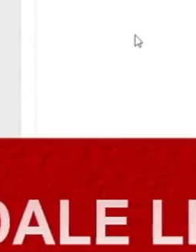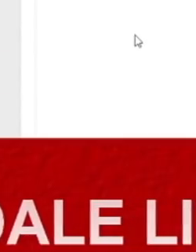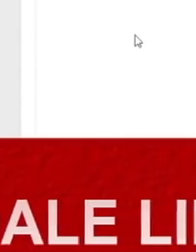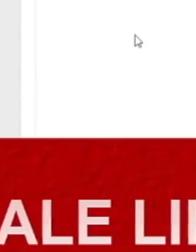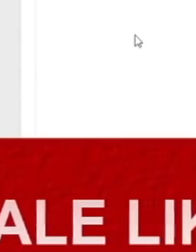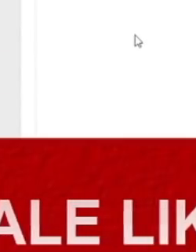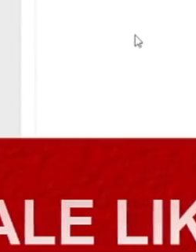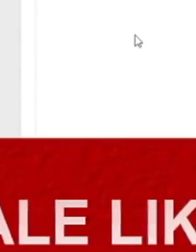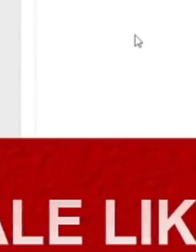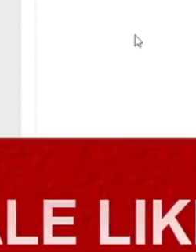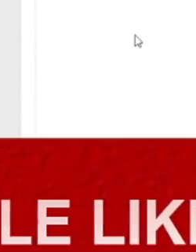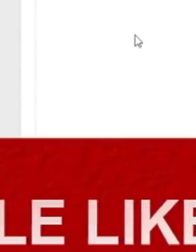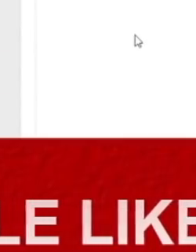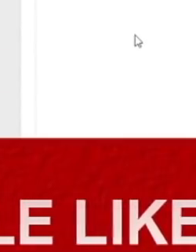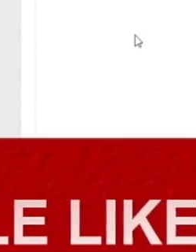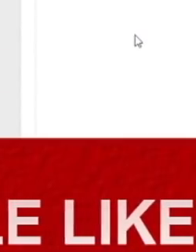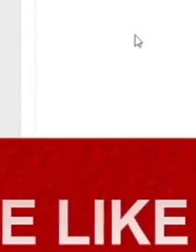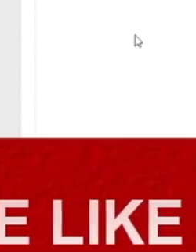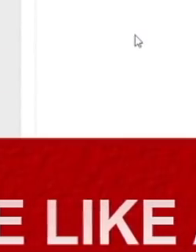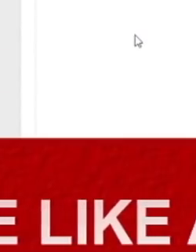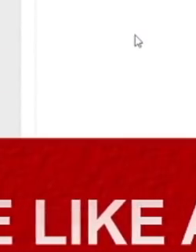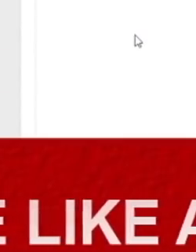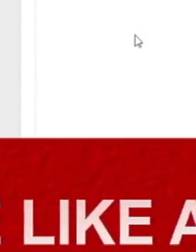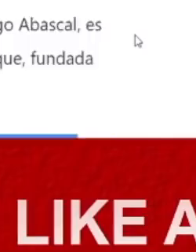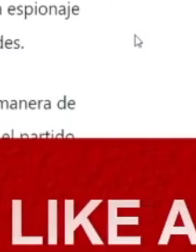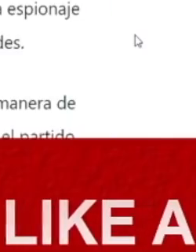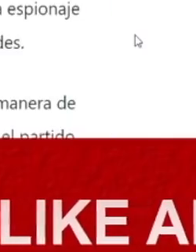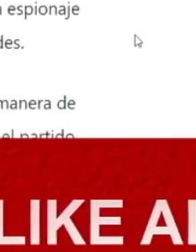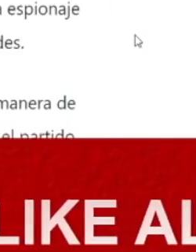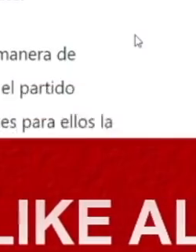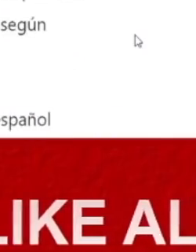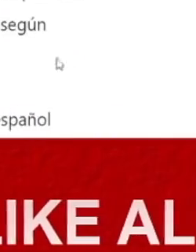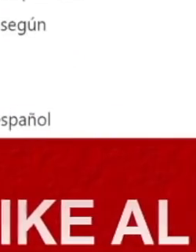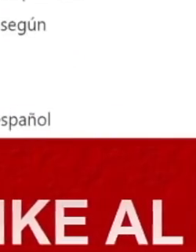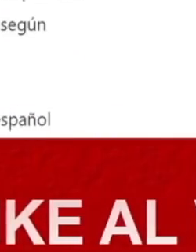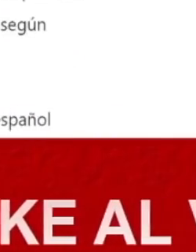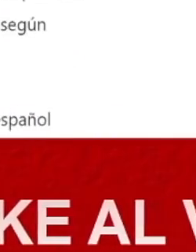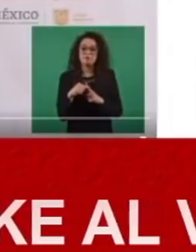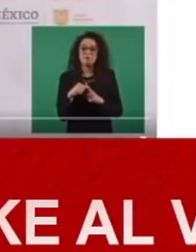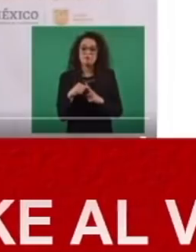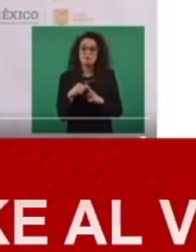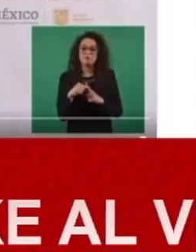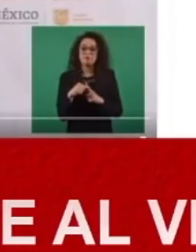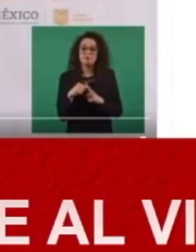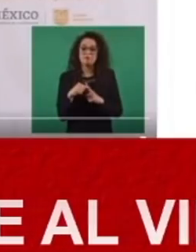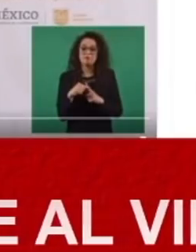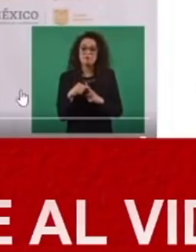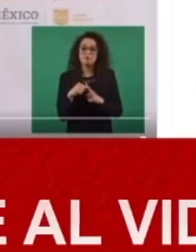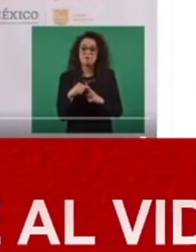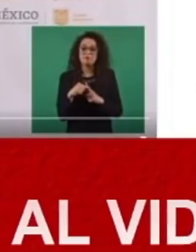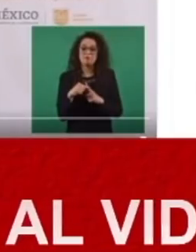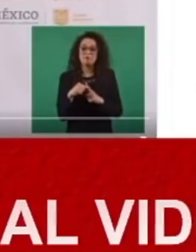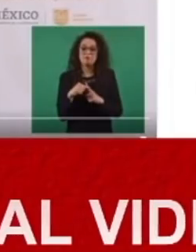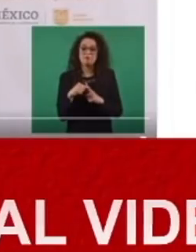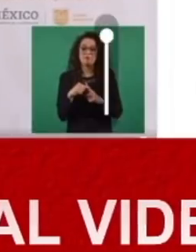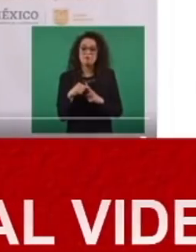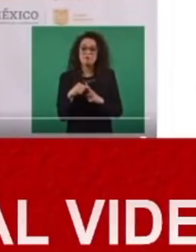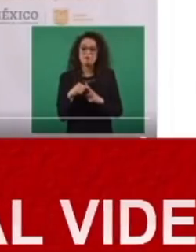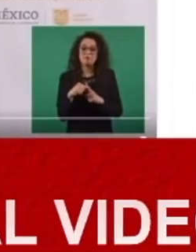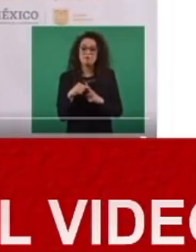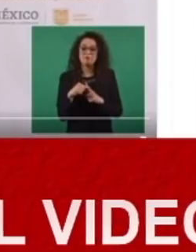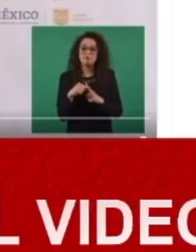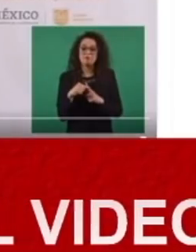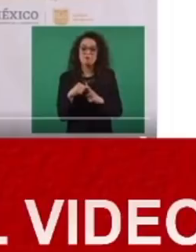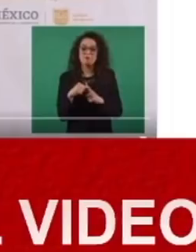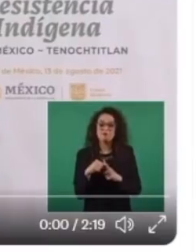de disculpas a los pueblos originarios, como lo ha hecho el Estado mexicano, ¿no? Vamos a ver, escuchar el discurso